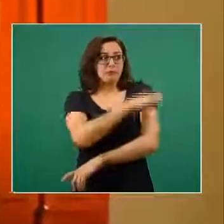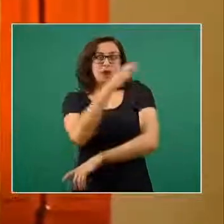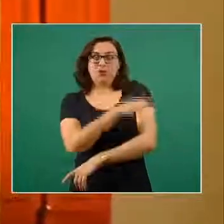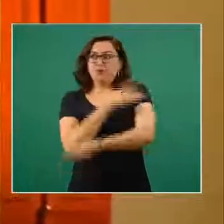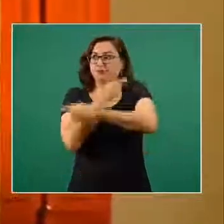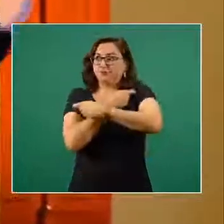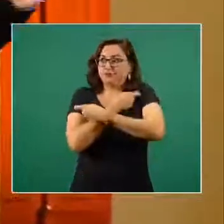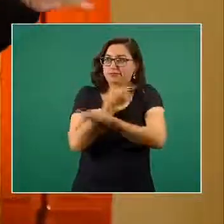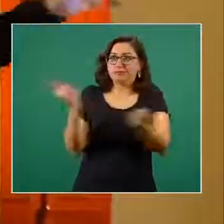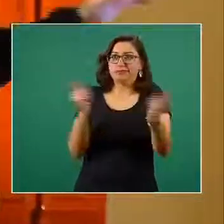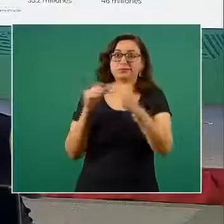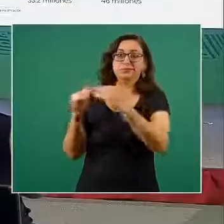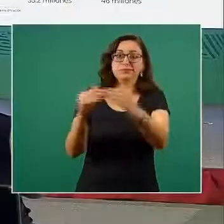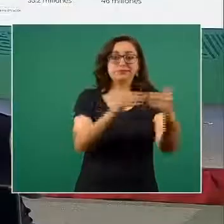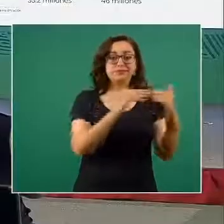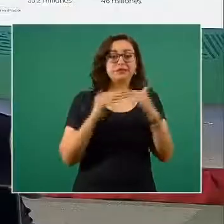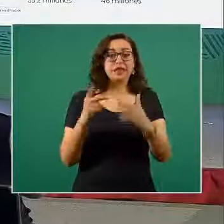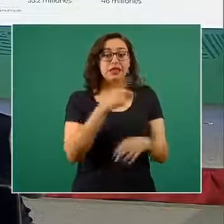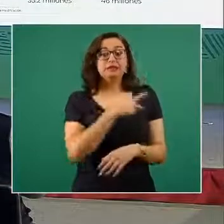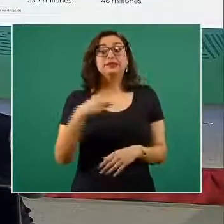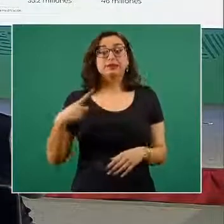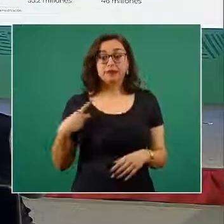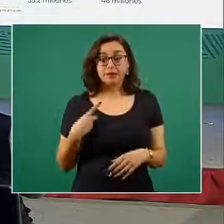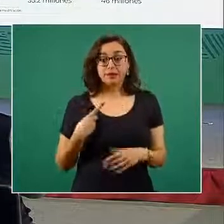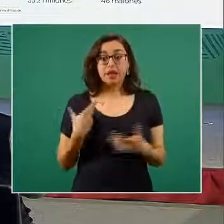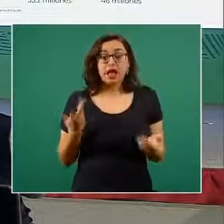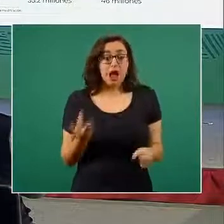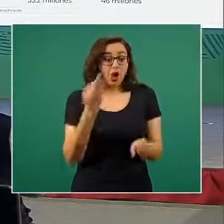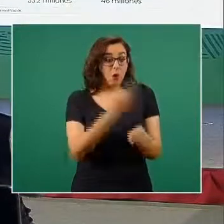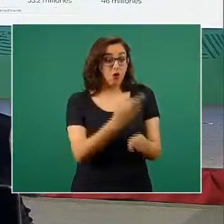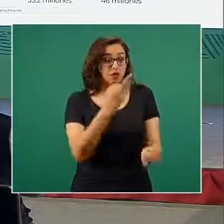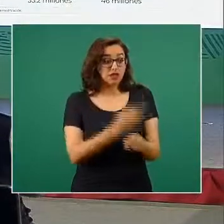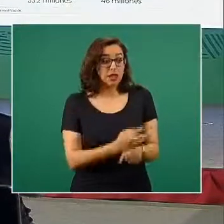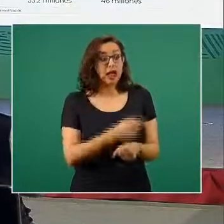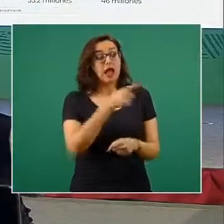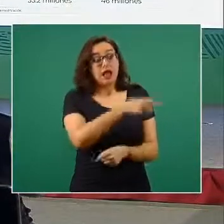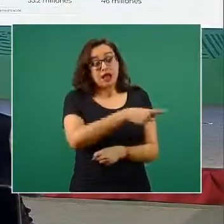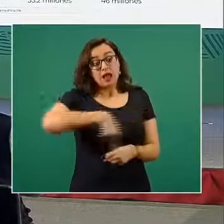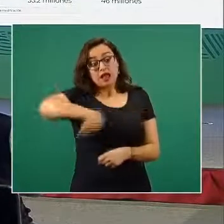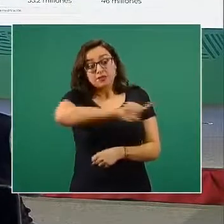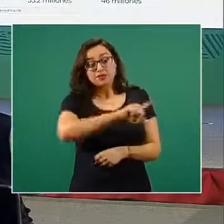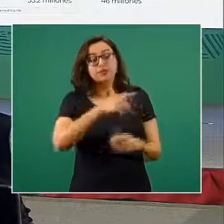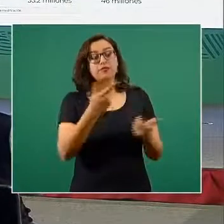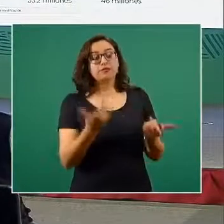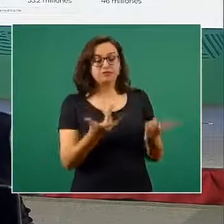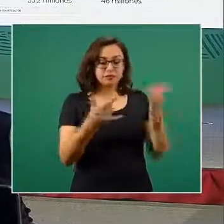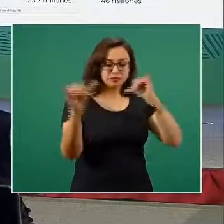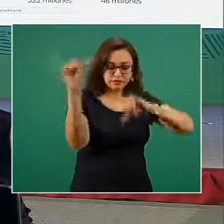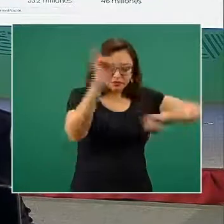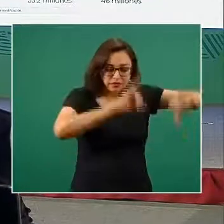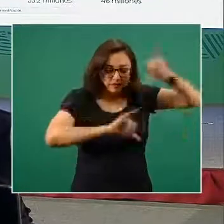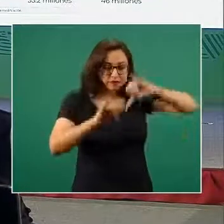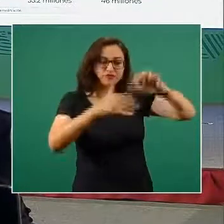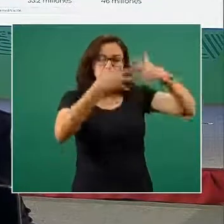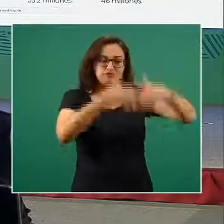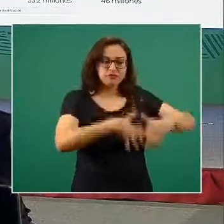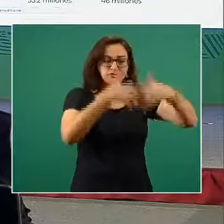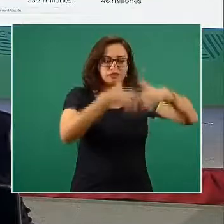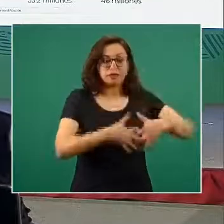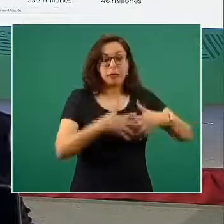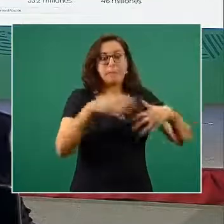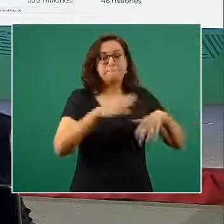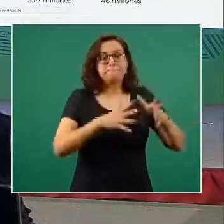vacuna, y los proveedores están intentando incrementar su producción para ir dando